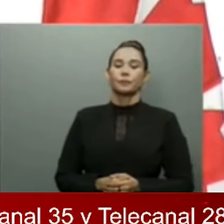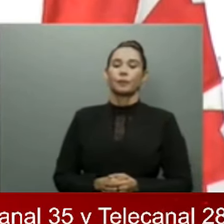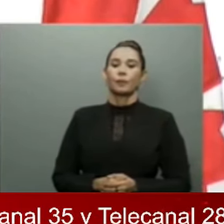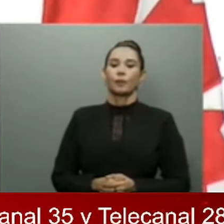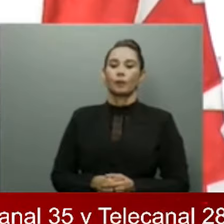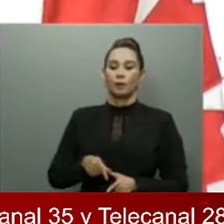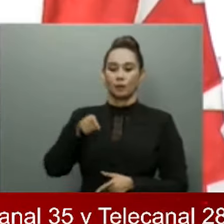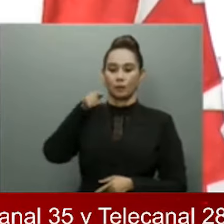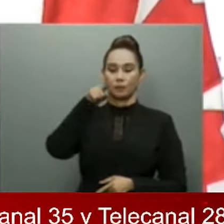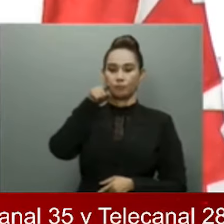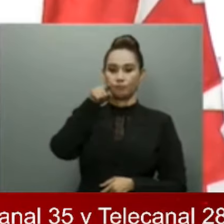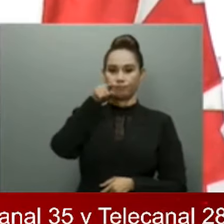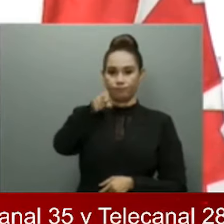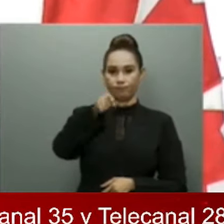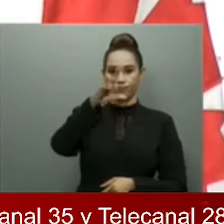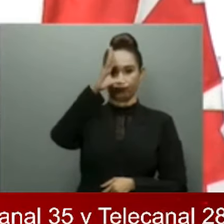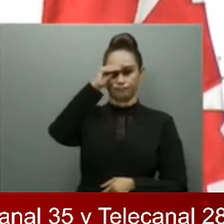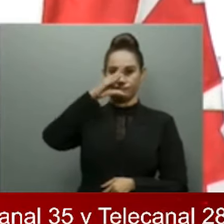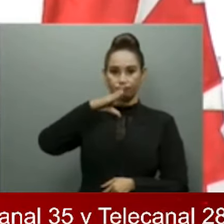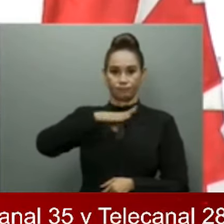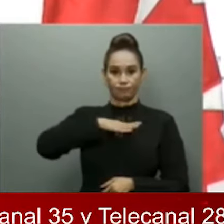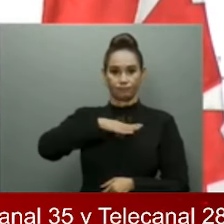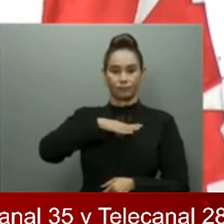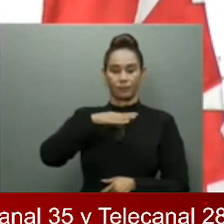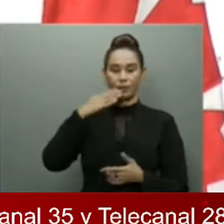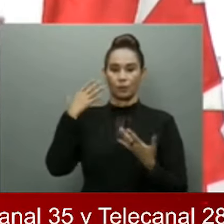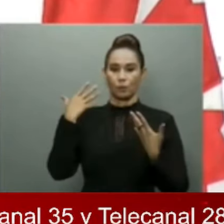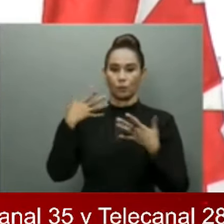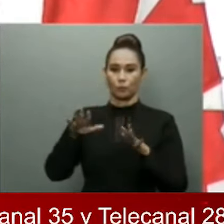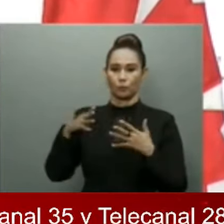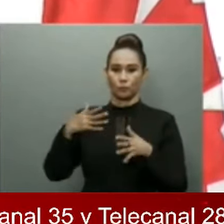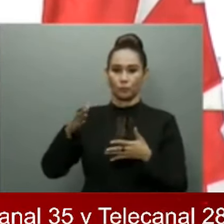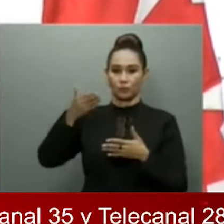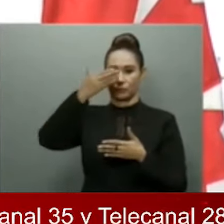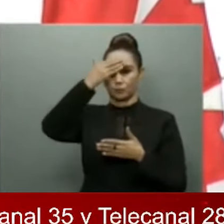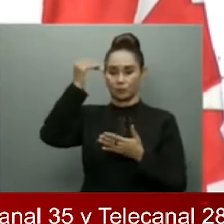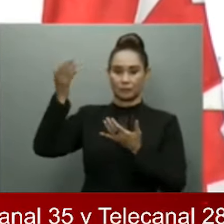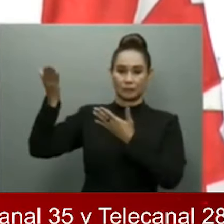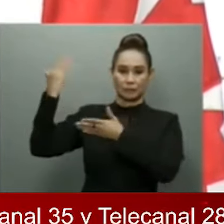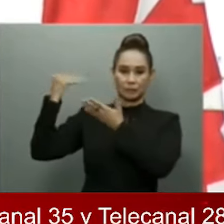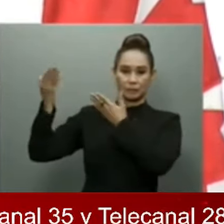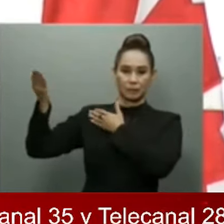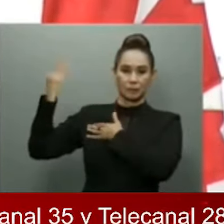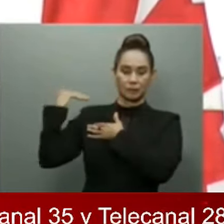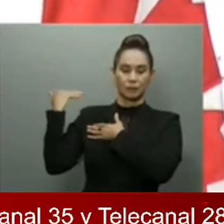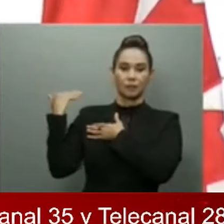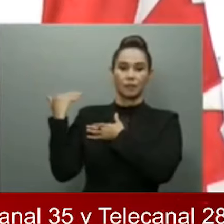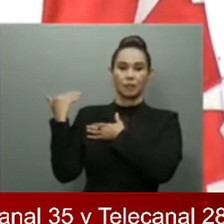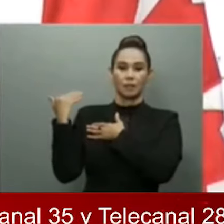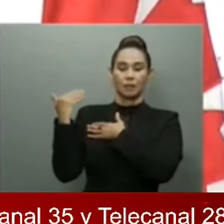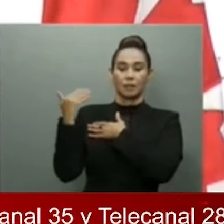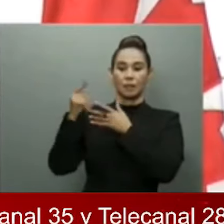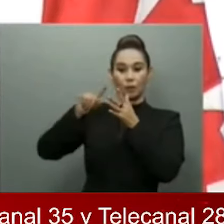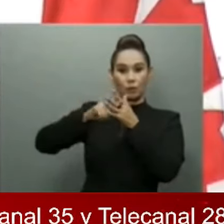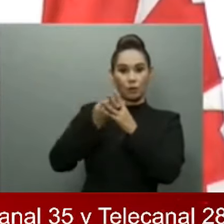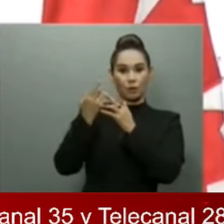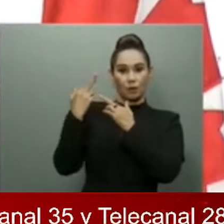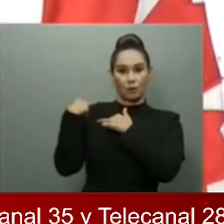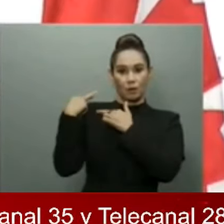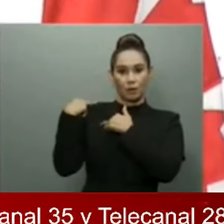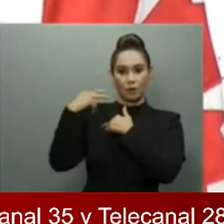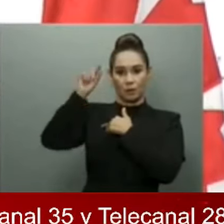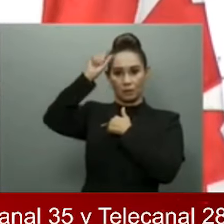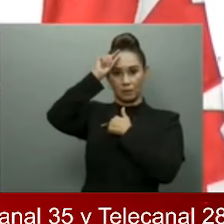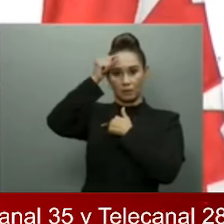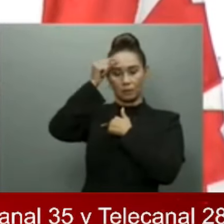Este señor, señores y señores, esto ha sido un descuido de todos, empezando por la responsabilidad primaria del